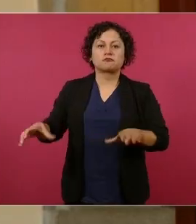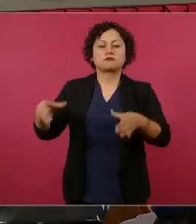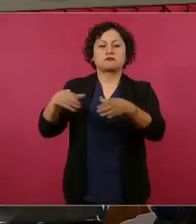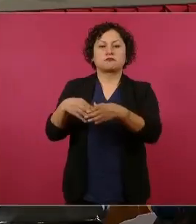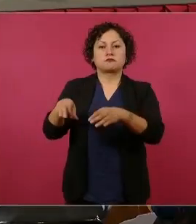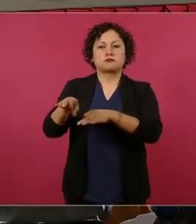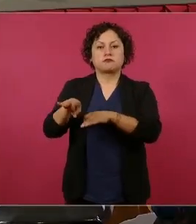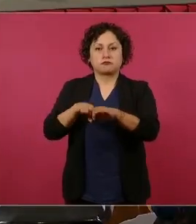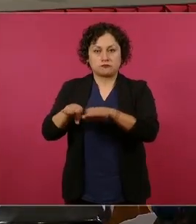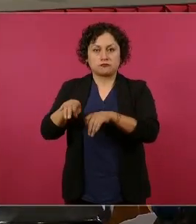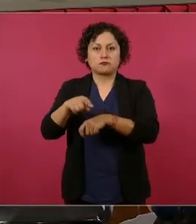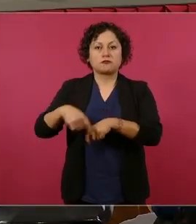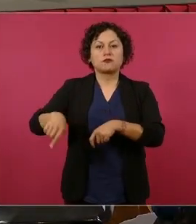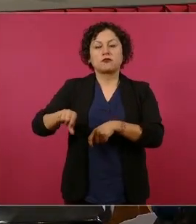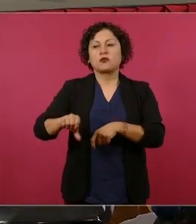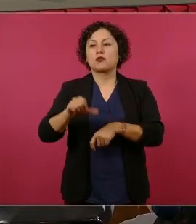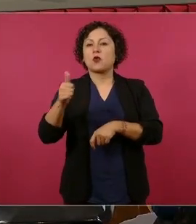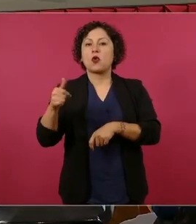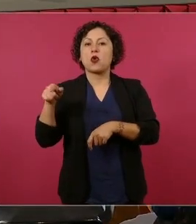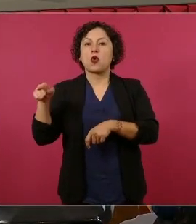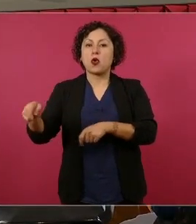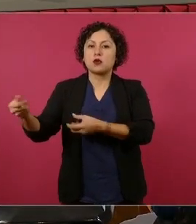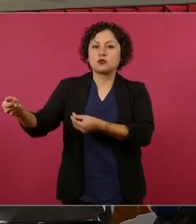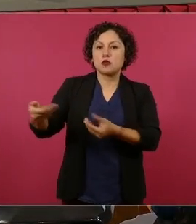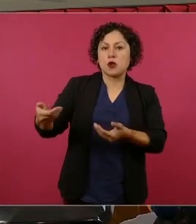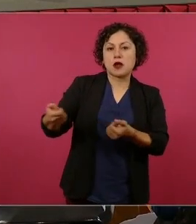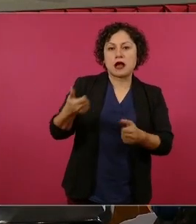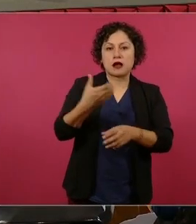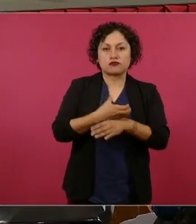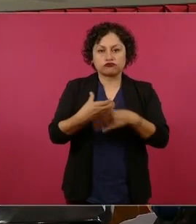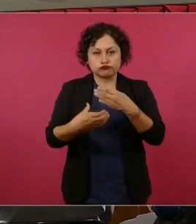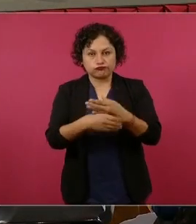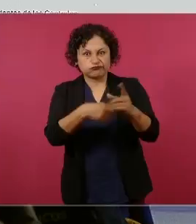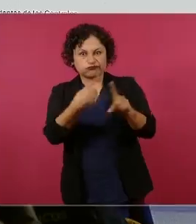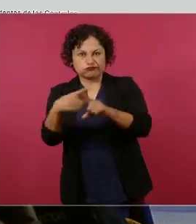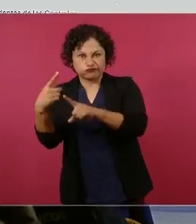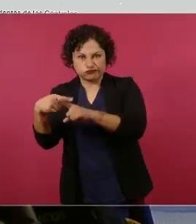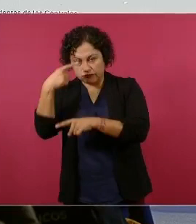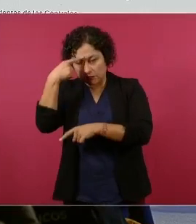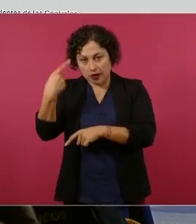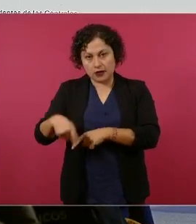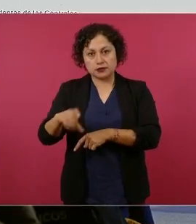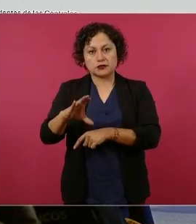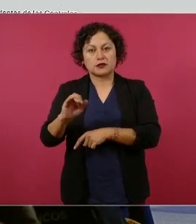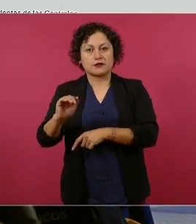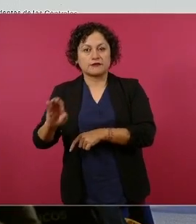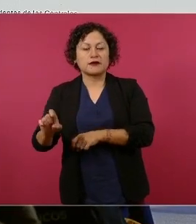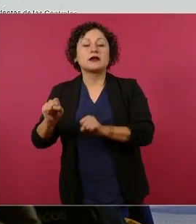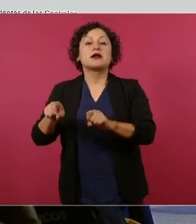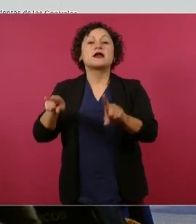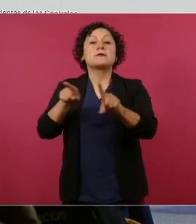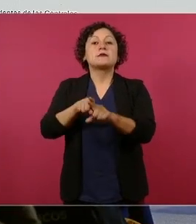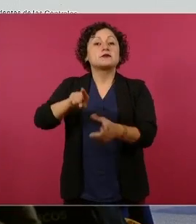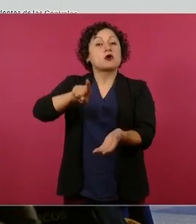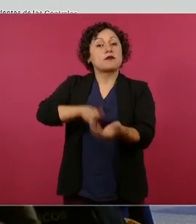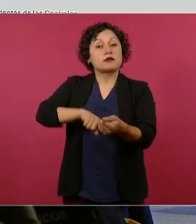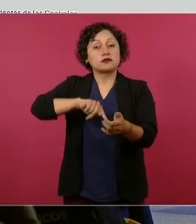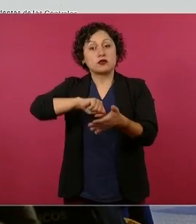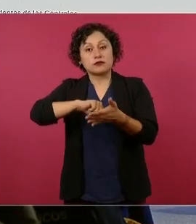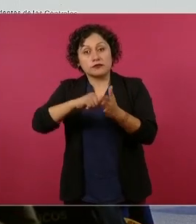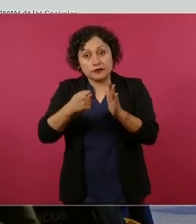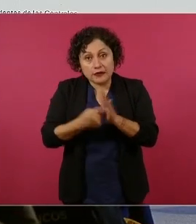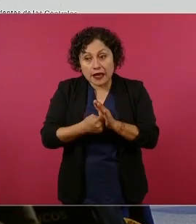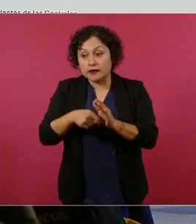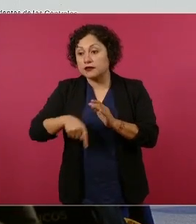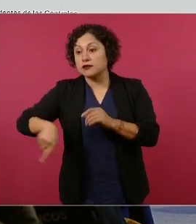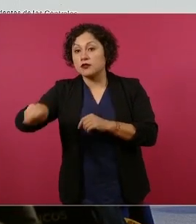de la provisión de los combustibles a toda la CFE, e inclusive los responsables directos de las actividades de operación y mantenimiento de las centrales